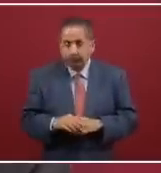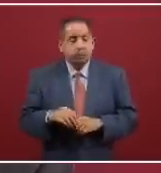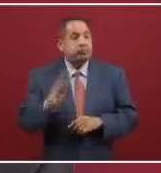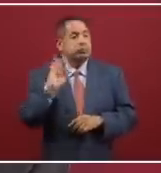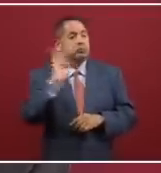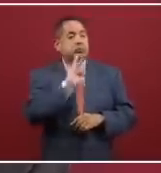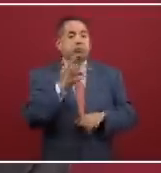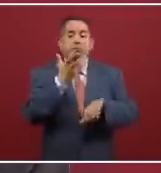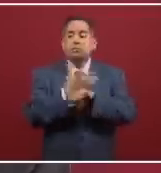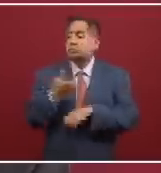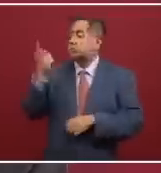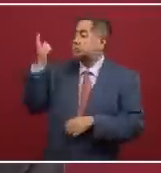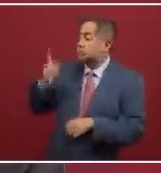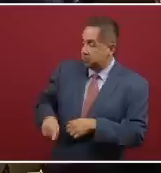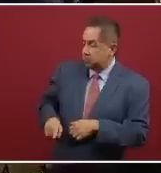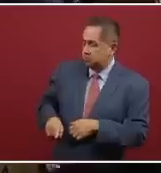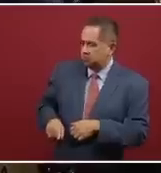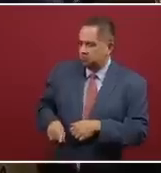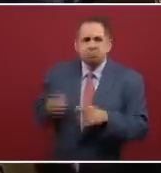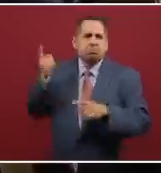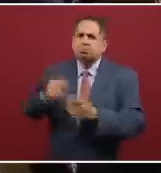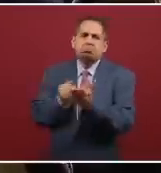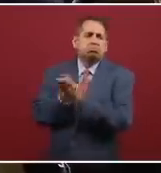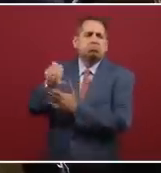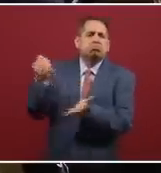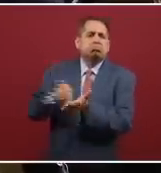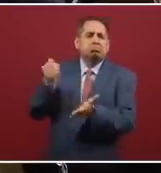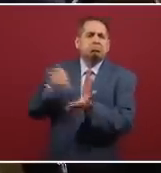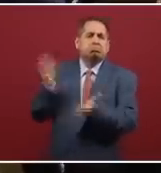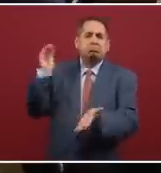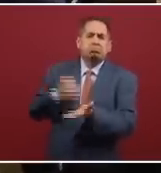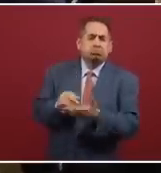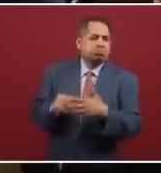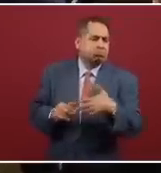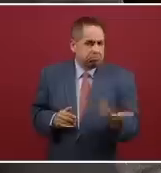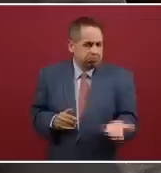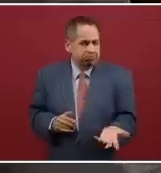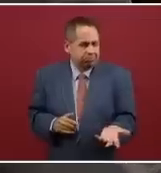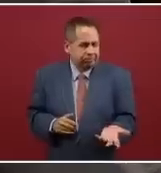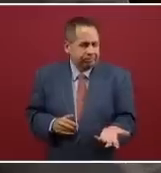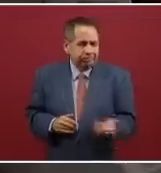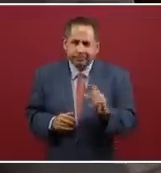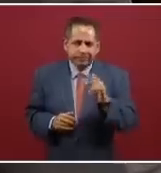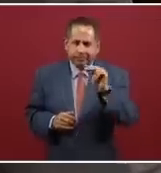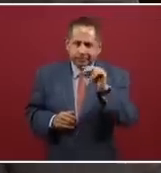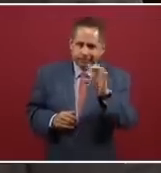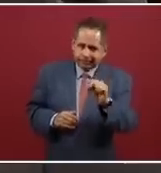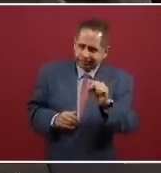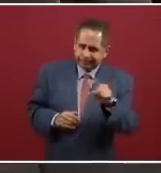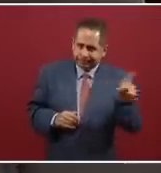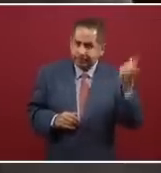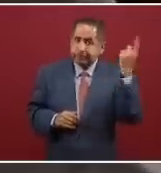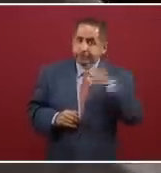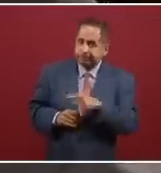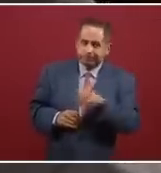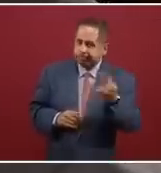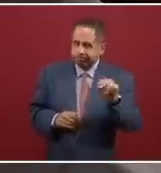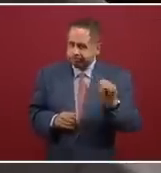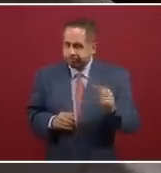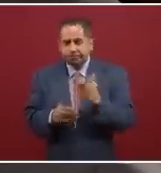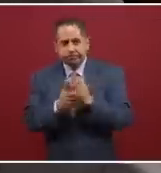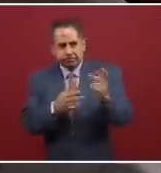tratara de estados unidos determinó unas líneas y nosotros tenemos que seguir no habría habido negociación ni ná entonces